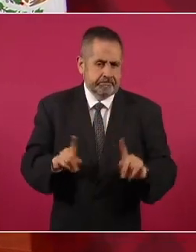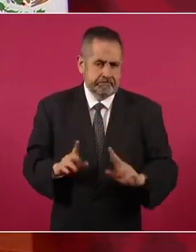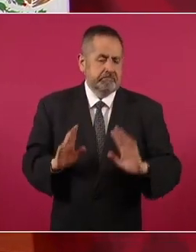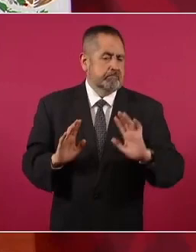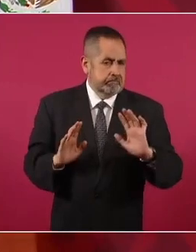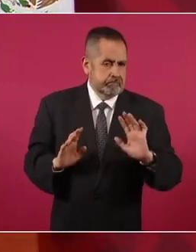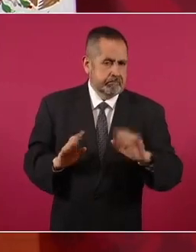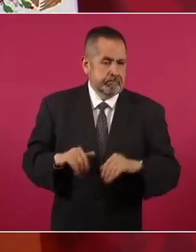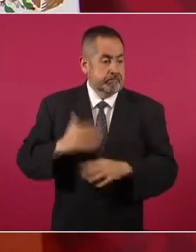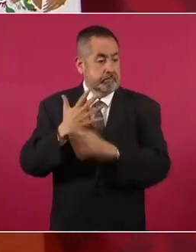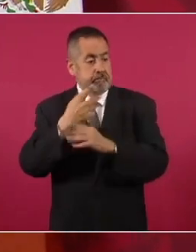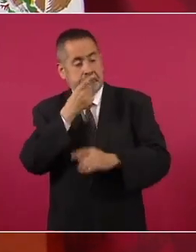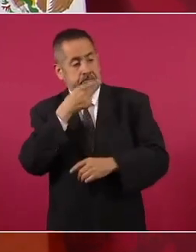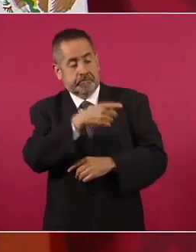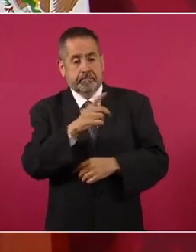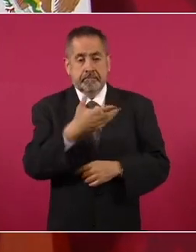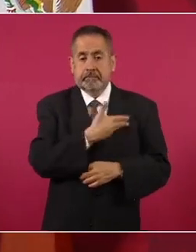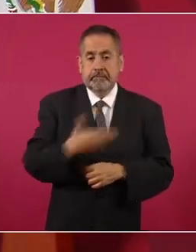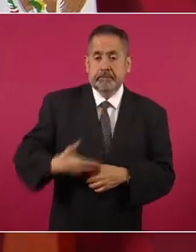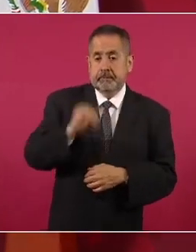Como sostiene el presidente